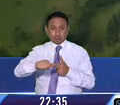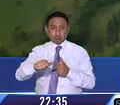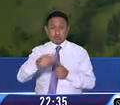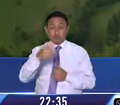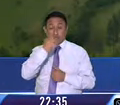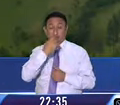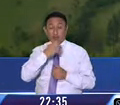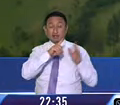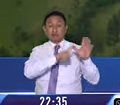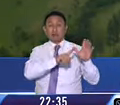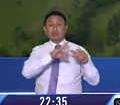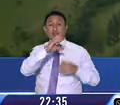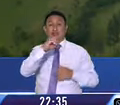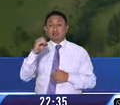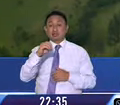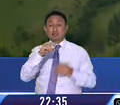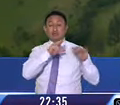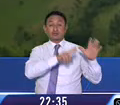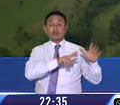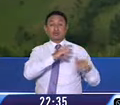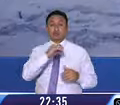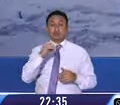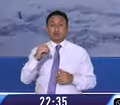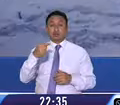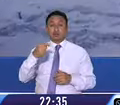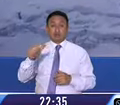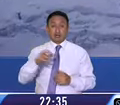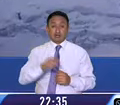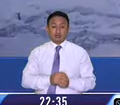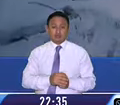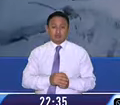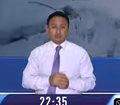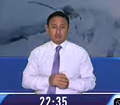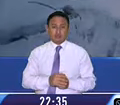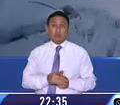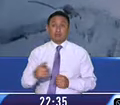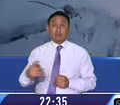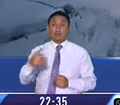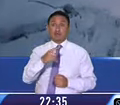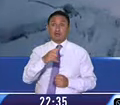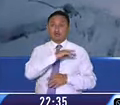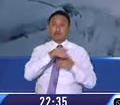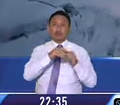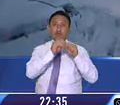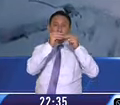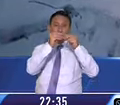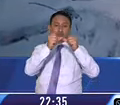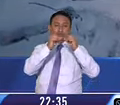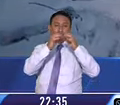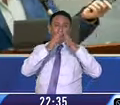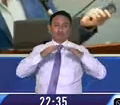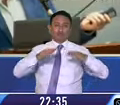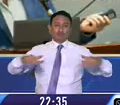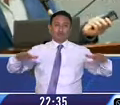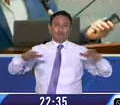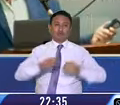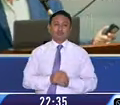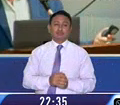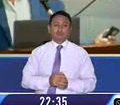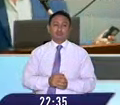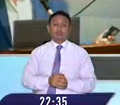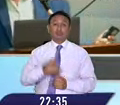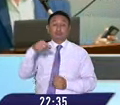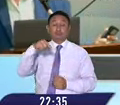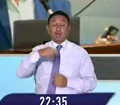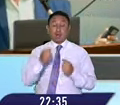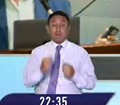entre 600 y 800 grados centígrados. Esto derretiría los glaciares que bordean el Cotopaxi. Y eso genera una